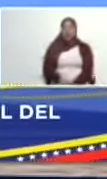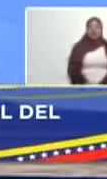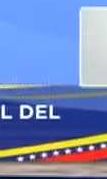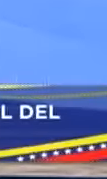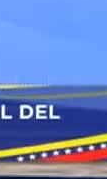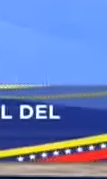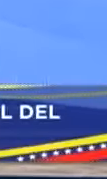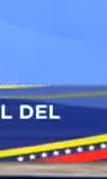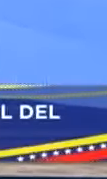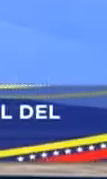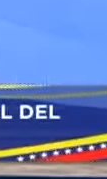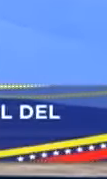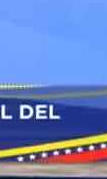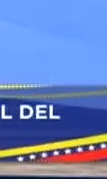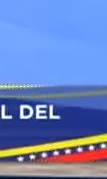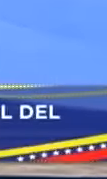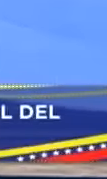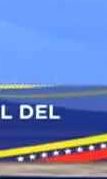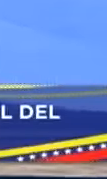Entre